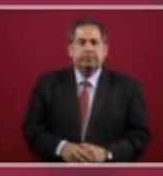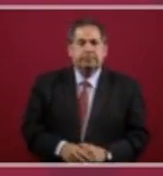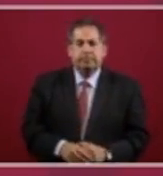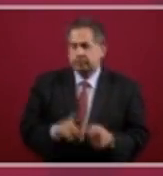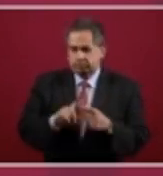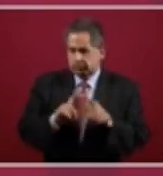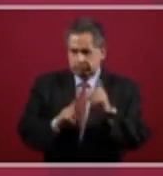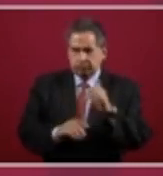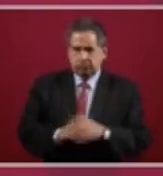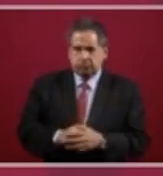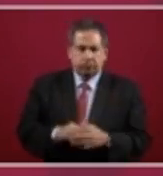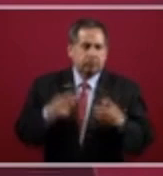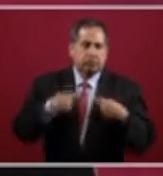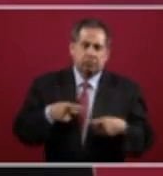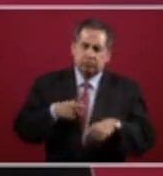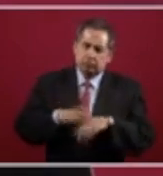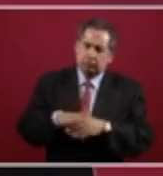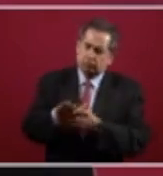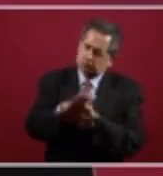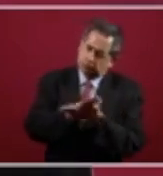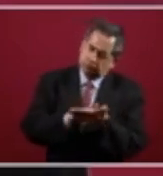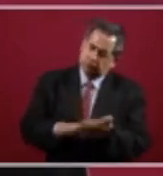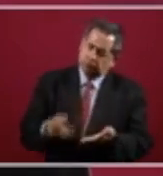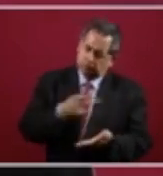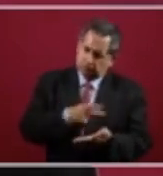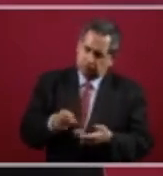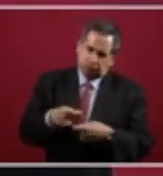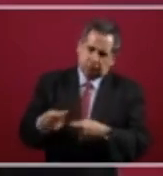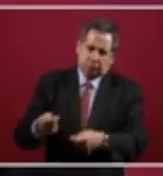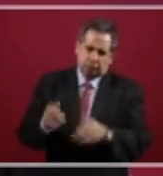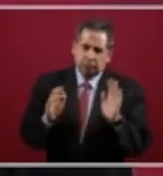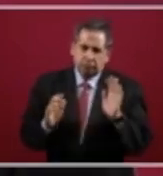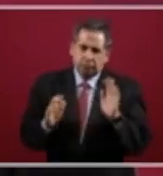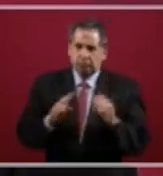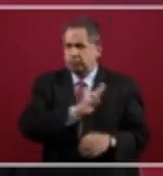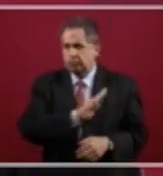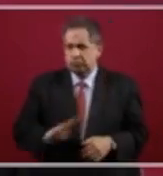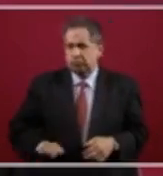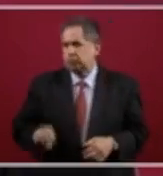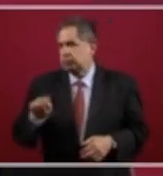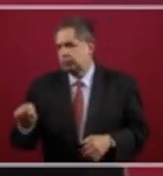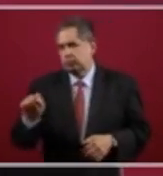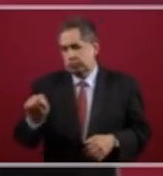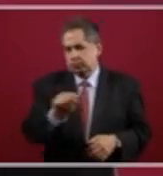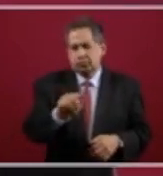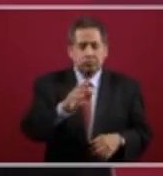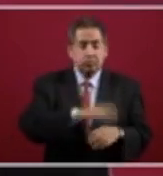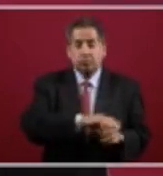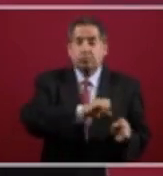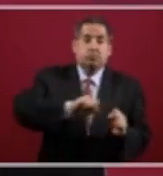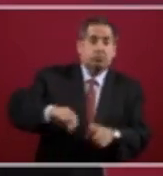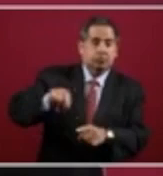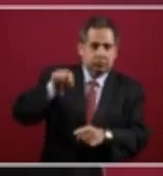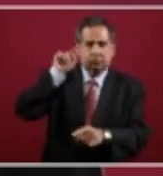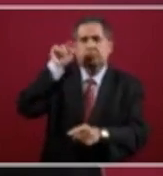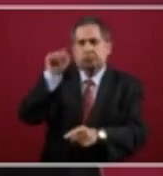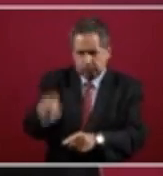Primero a la gente humilde, a la gente pobre de los municipios más abandonados de